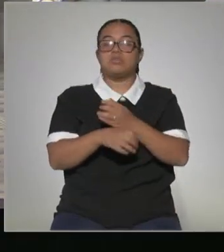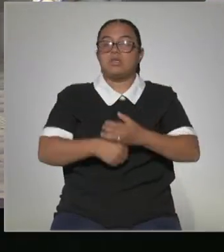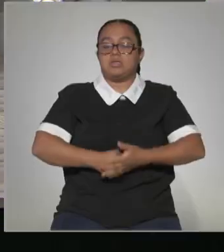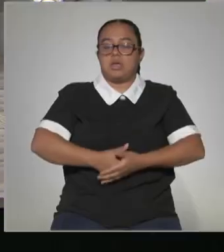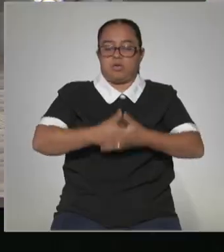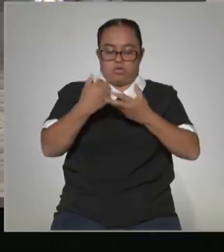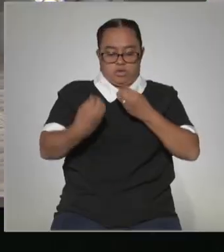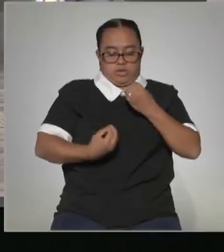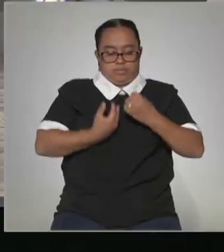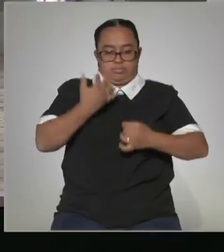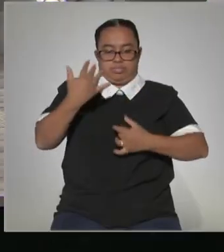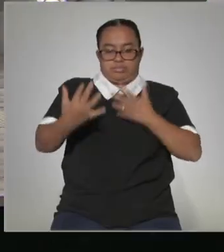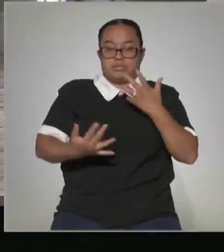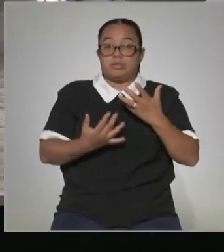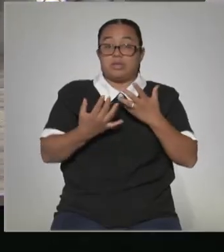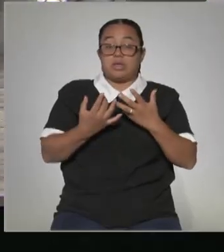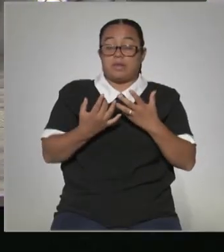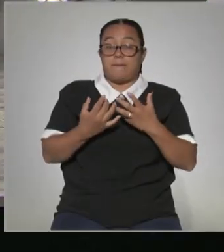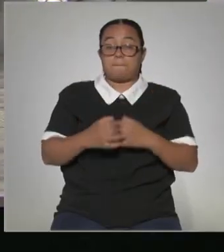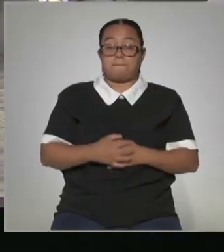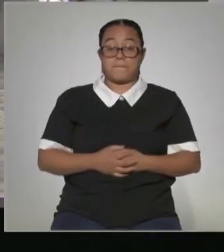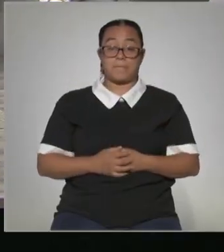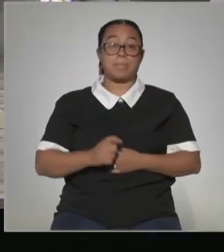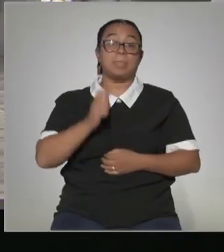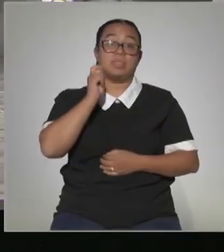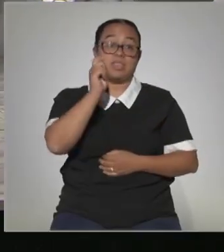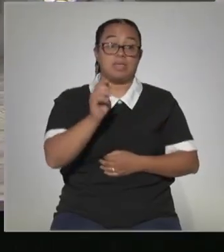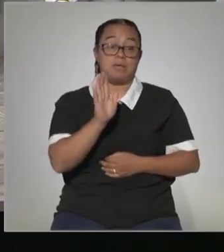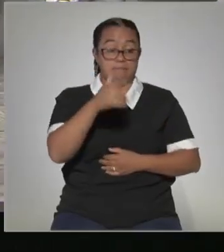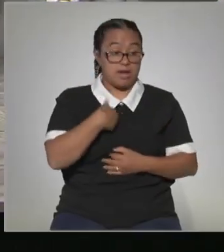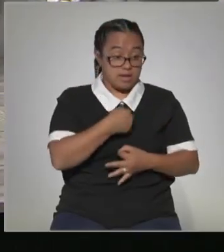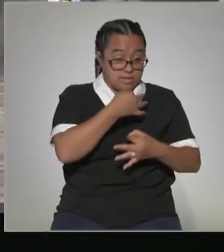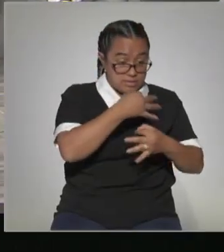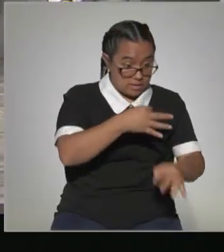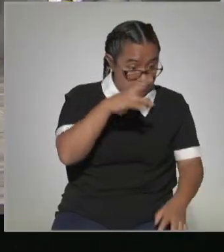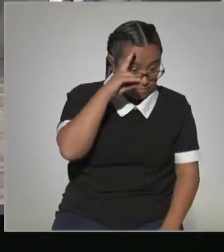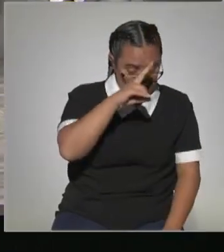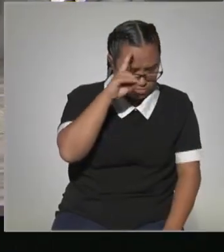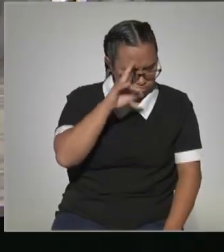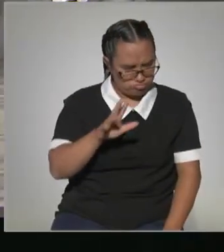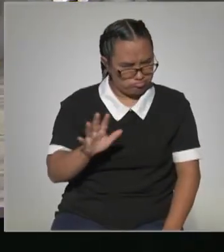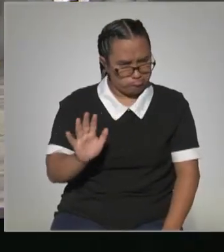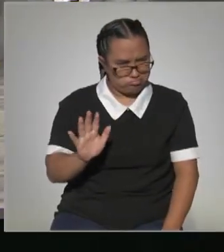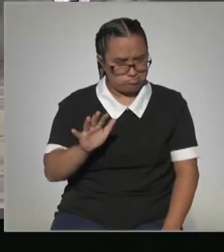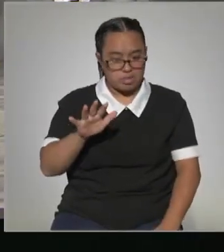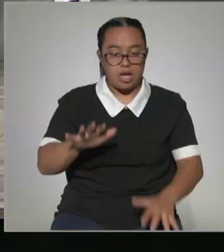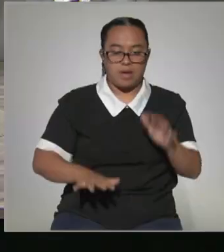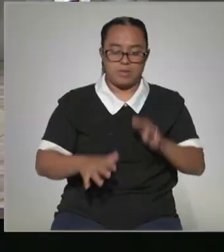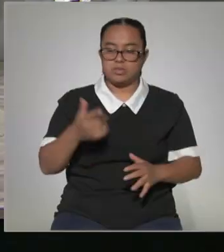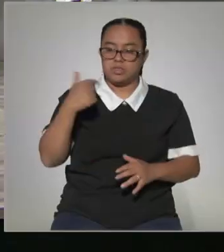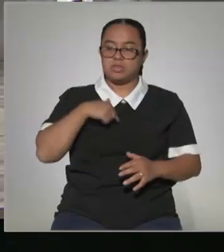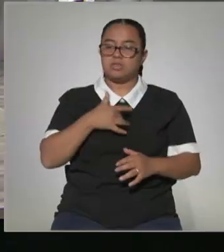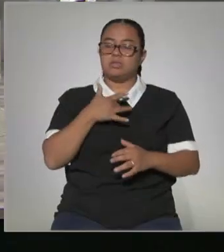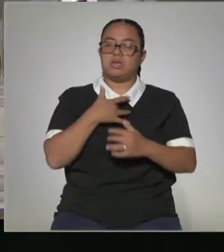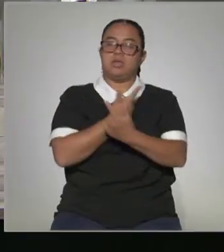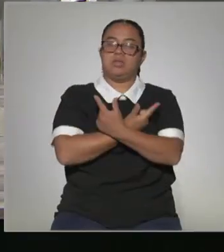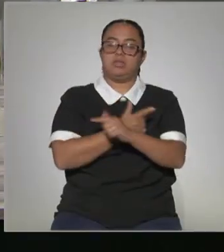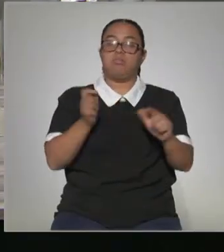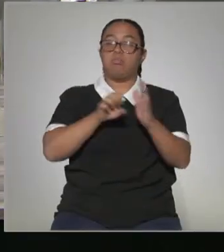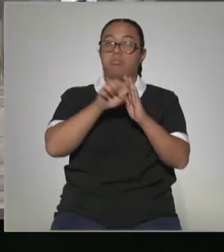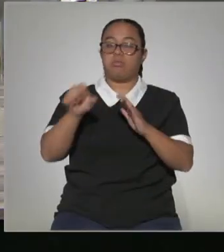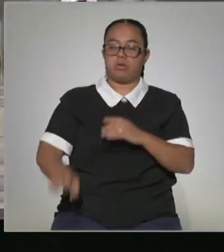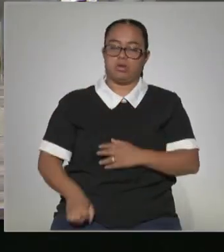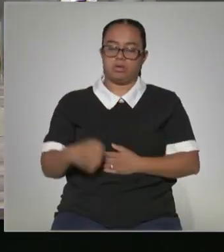activa y no necesariamente conduce, digamos, a una adicción, ¿no? Sino al contrario, te puede liberar el hecho de